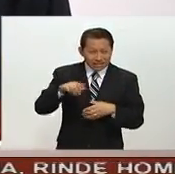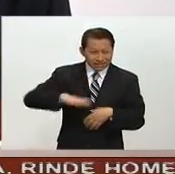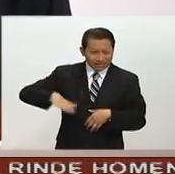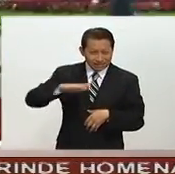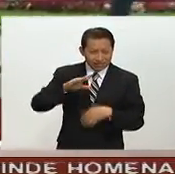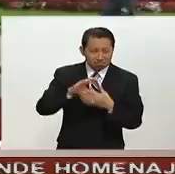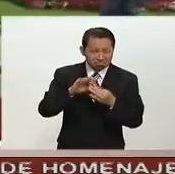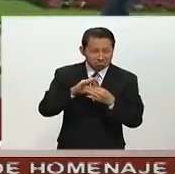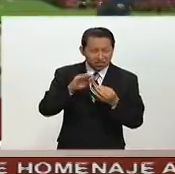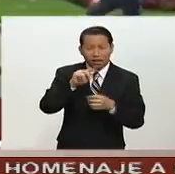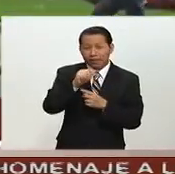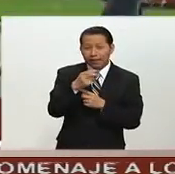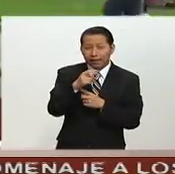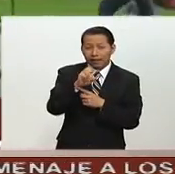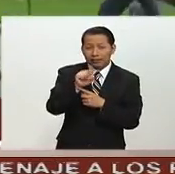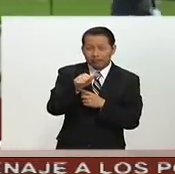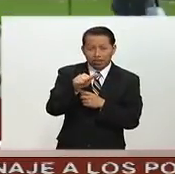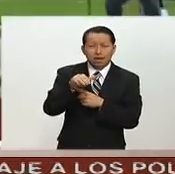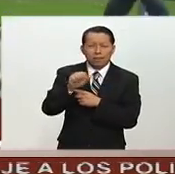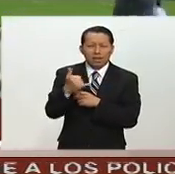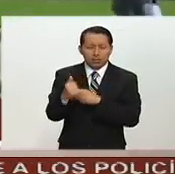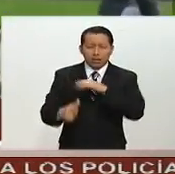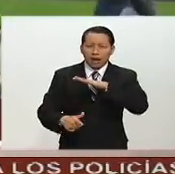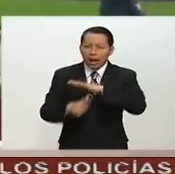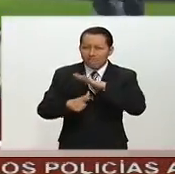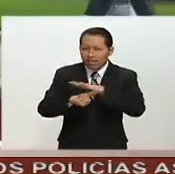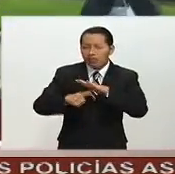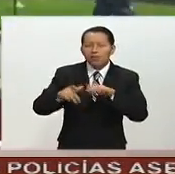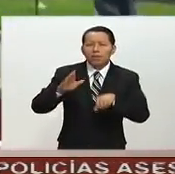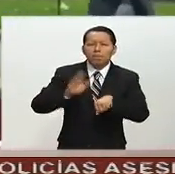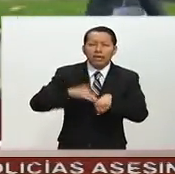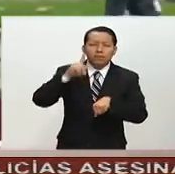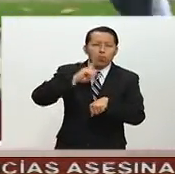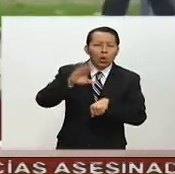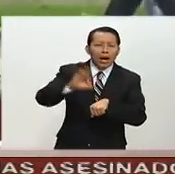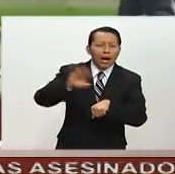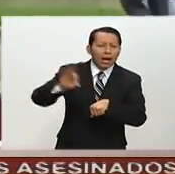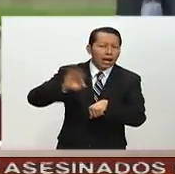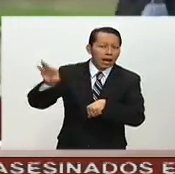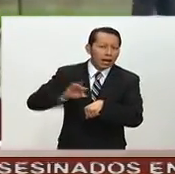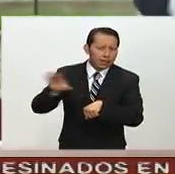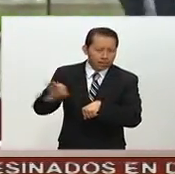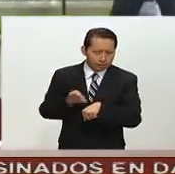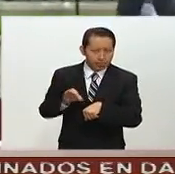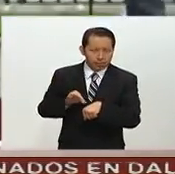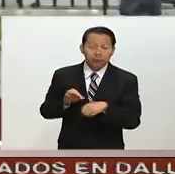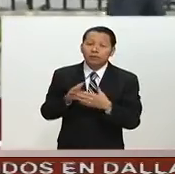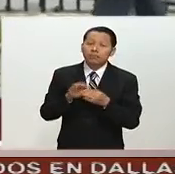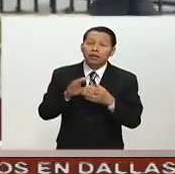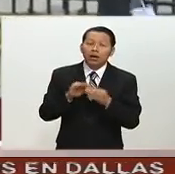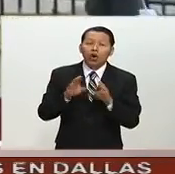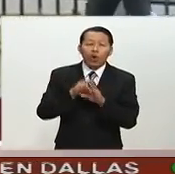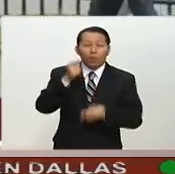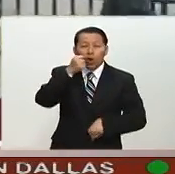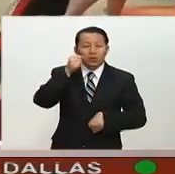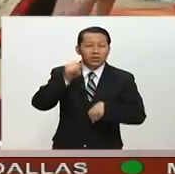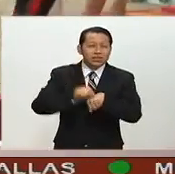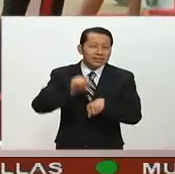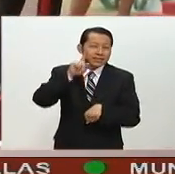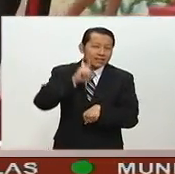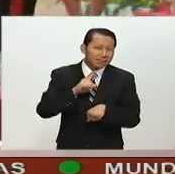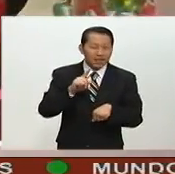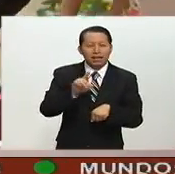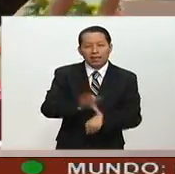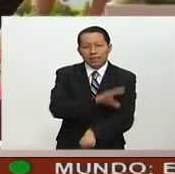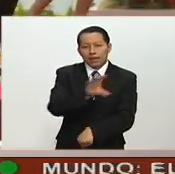llevaría en su gabinete más mujeres que lo hizo Cameron. En particular se habla de la secretaria de